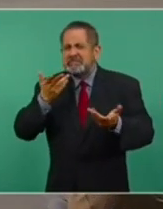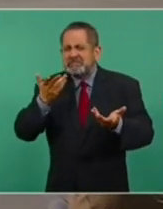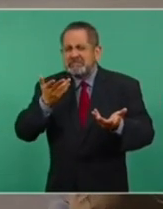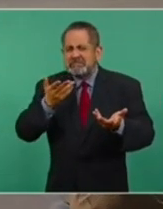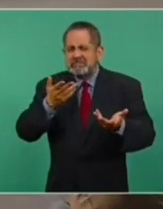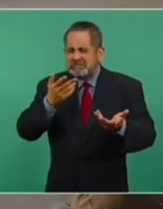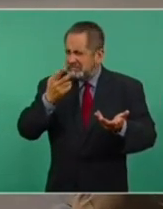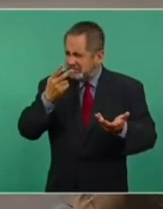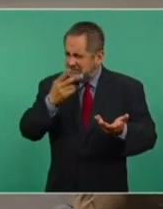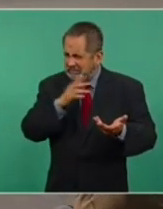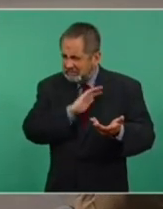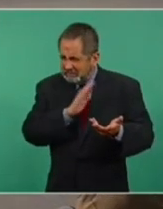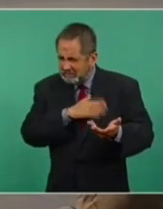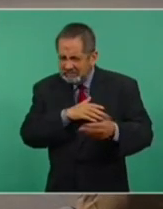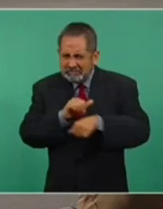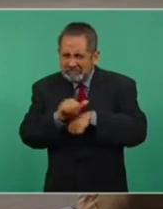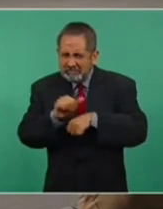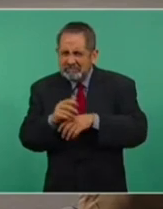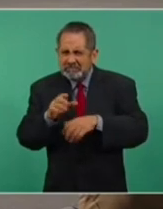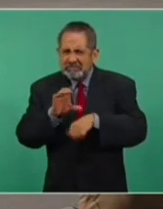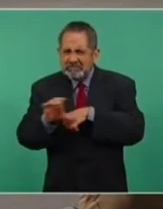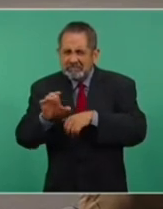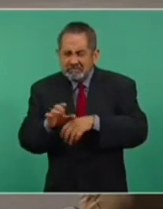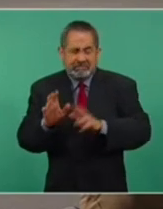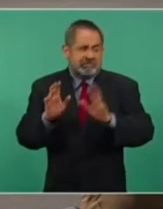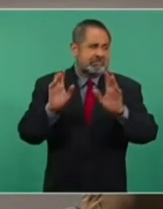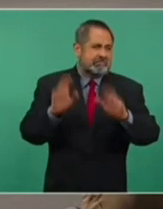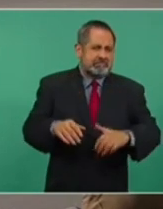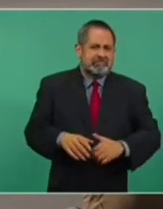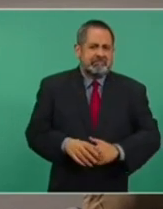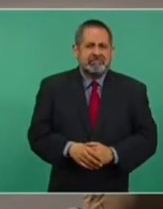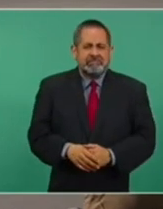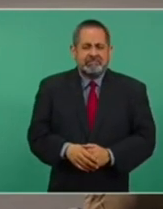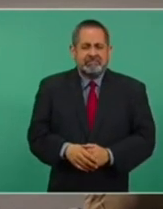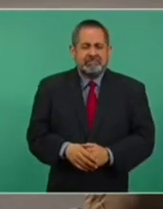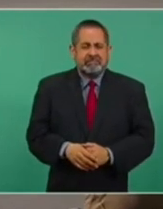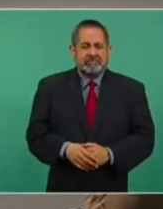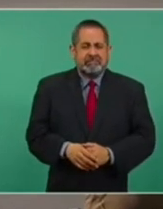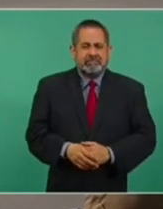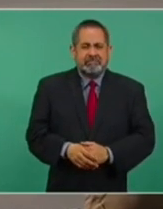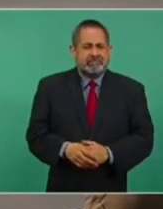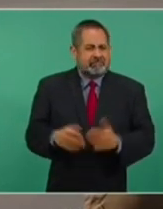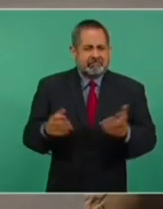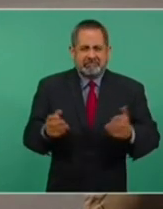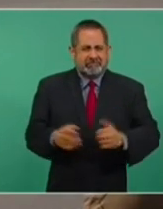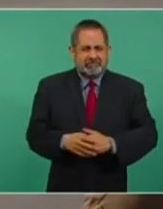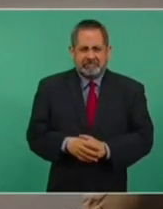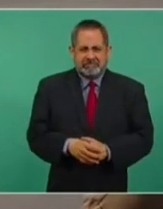español, ¿no? O colombiano, ¿no? Sí.